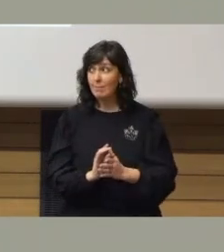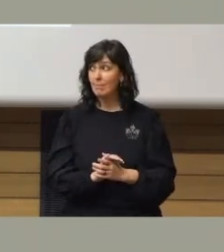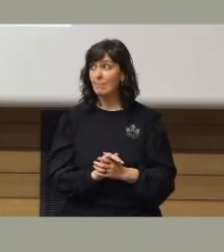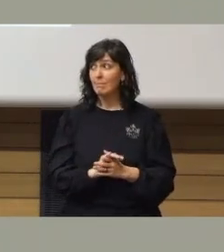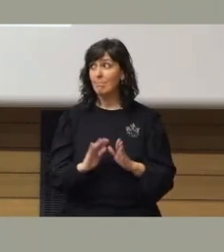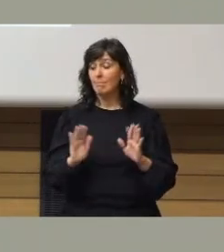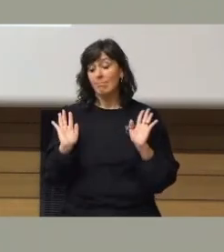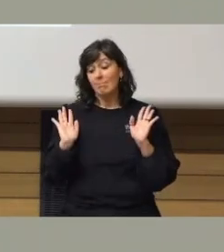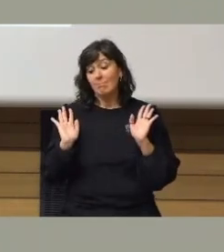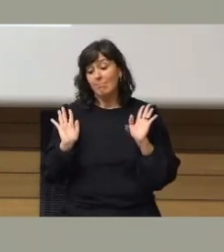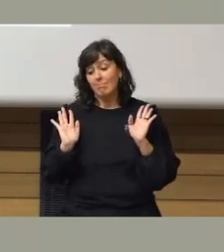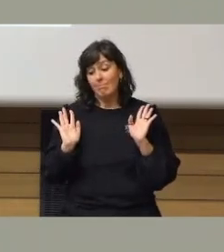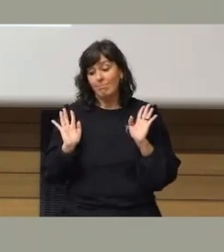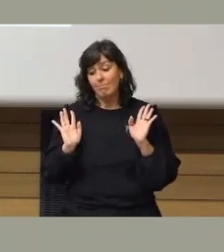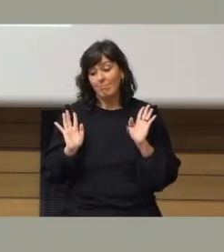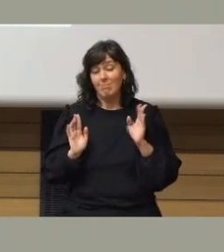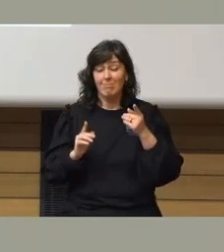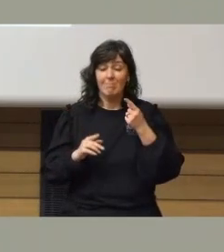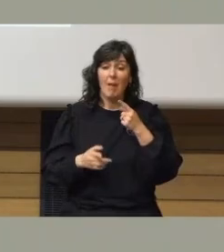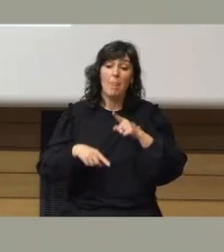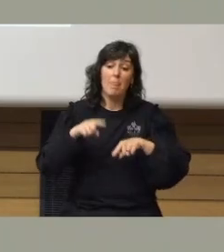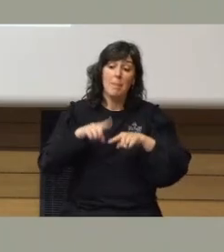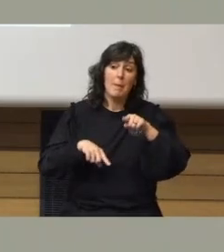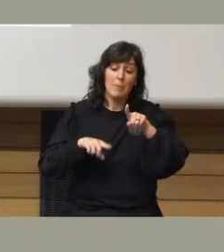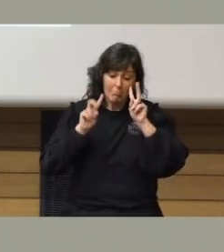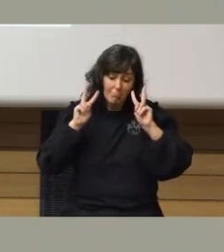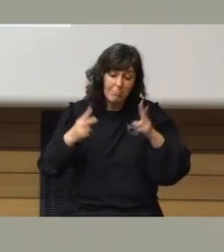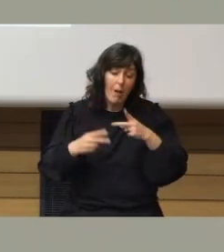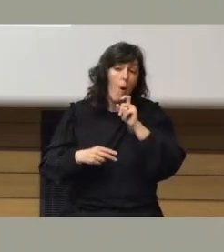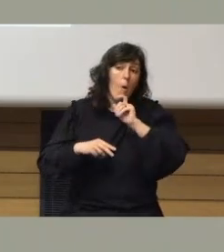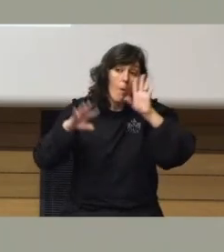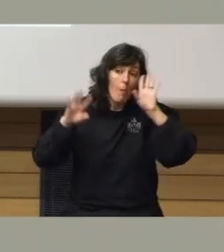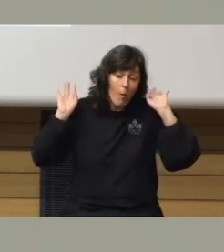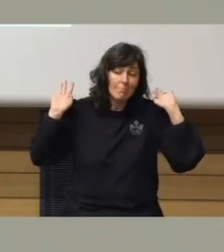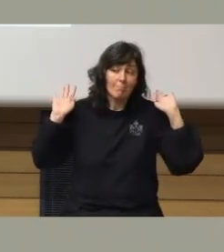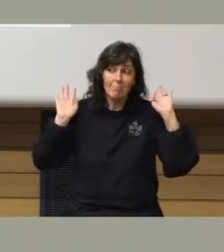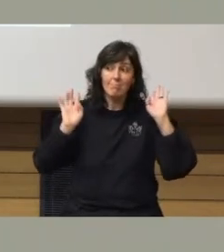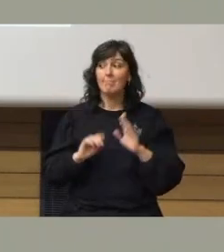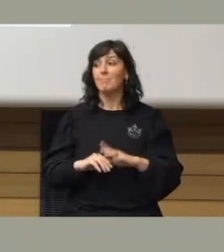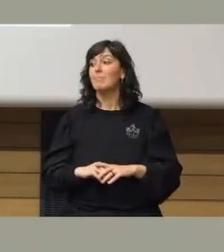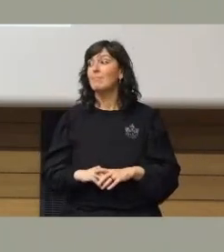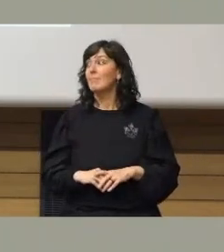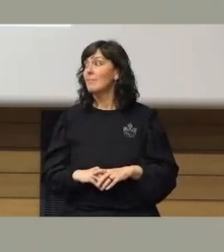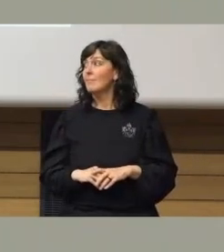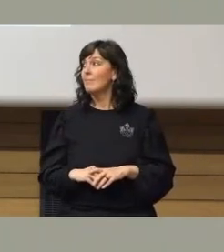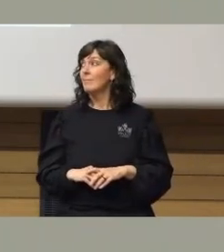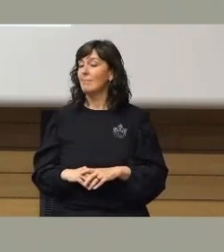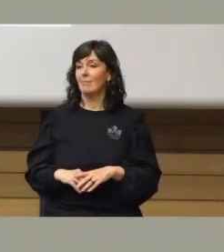Pues ya veremos cómo te has encontrado. Depende más de cómo te hayas encontrado que del propio chamán, ¿no? Es una